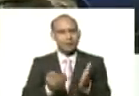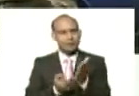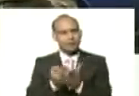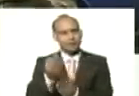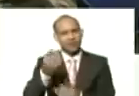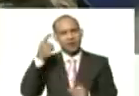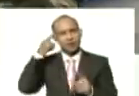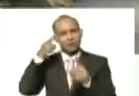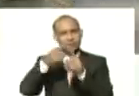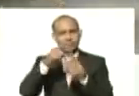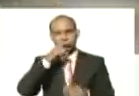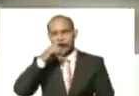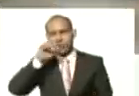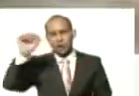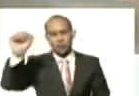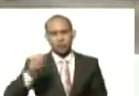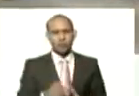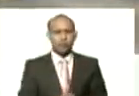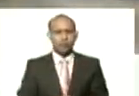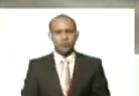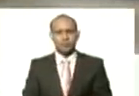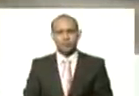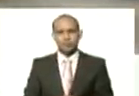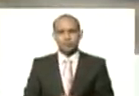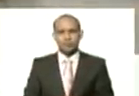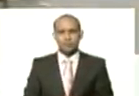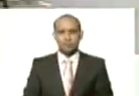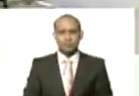nuestro comandante en jefe, y que